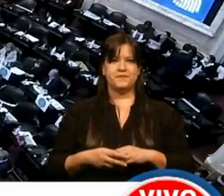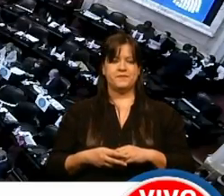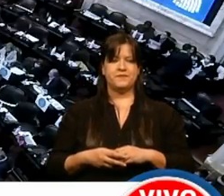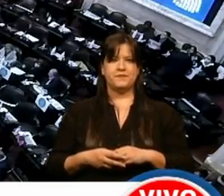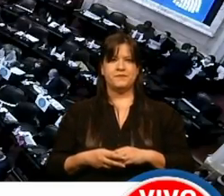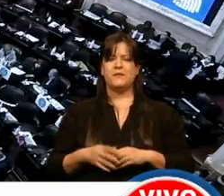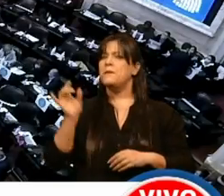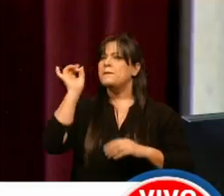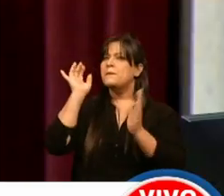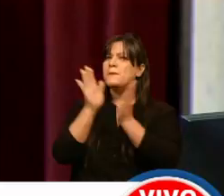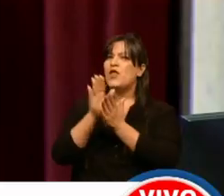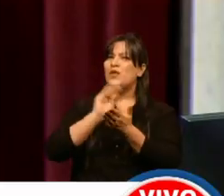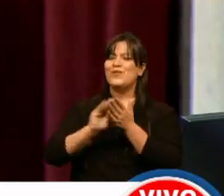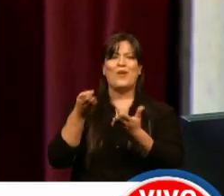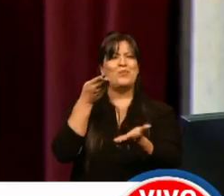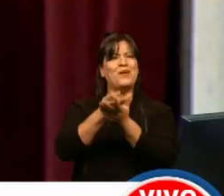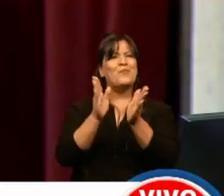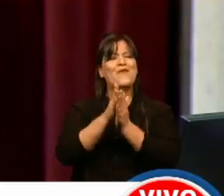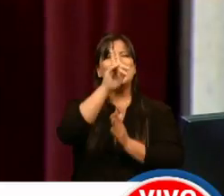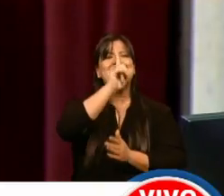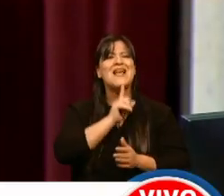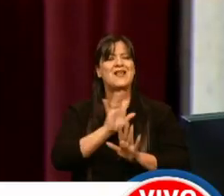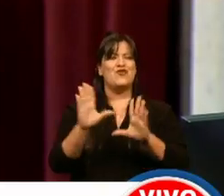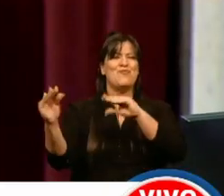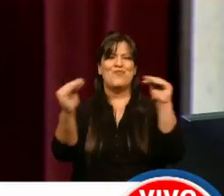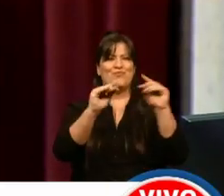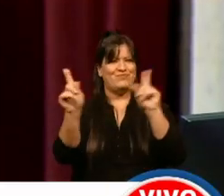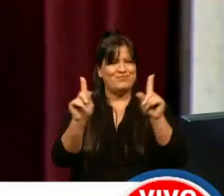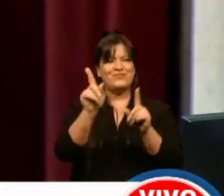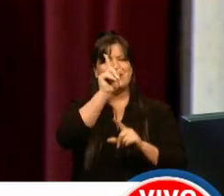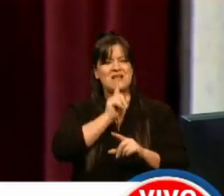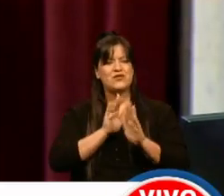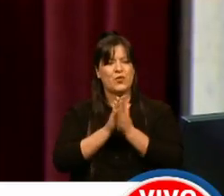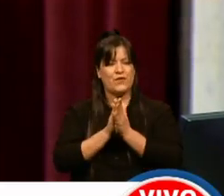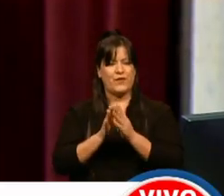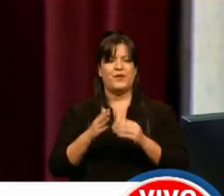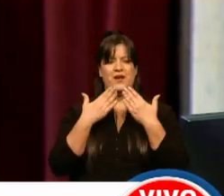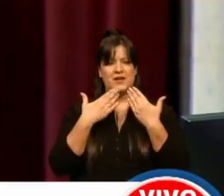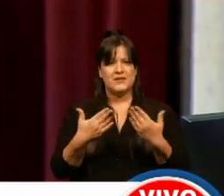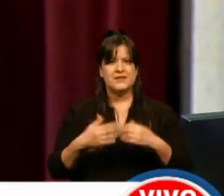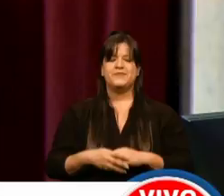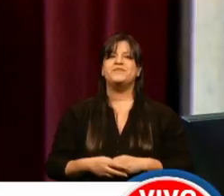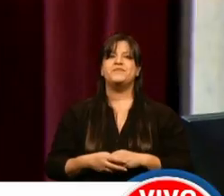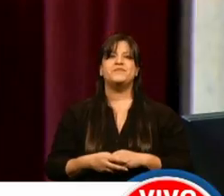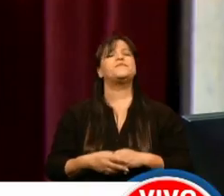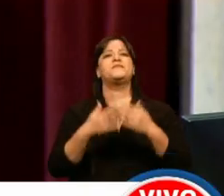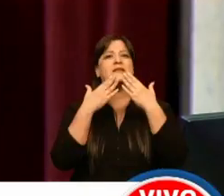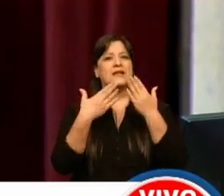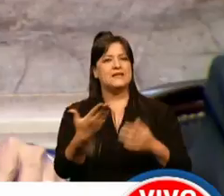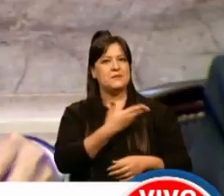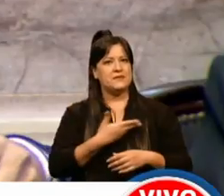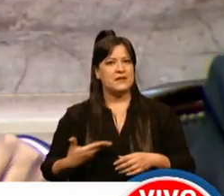perdón diputado les pido por favor silencio a los diputados que permanecen en sus bancas gracias muy bien gracias presidente